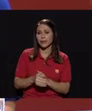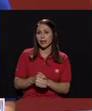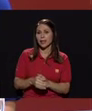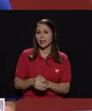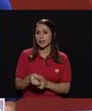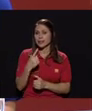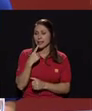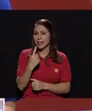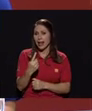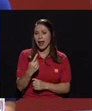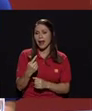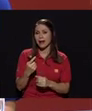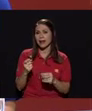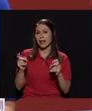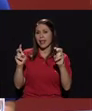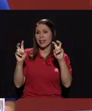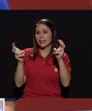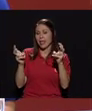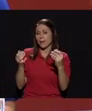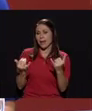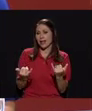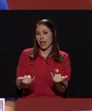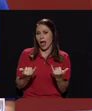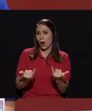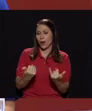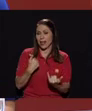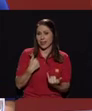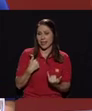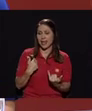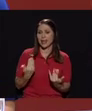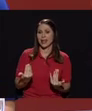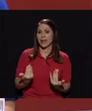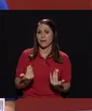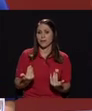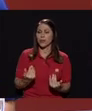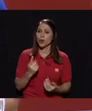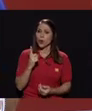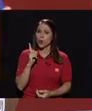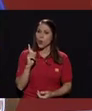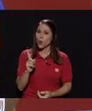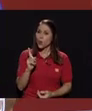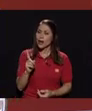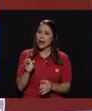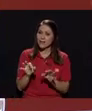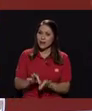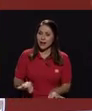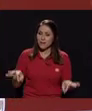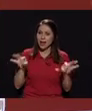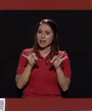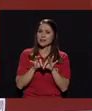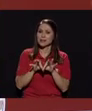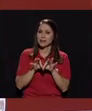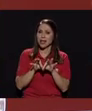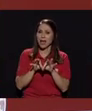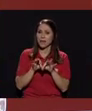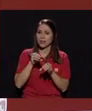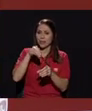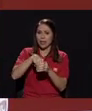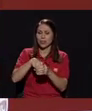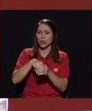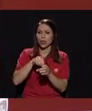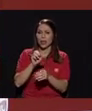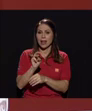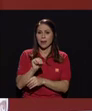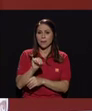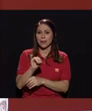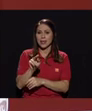señalar el tema que tiene ahora en este momento una relevancia dentro del